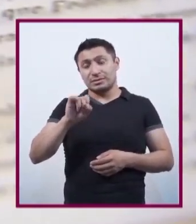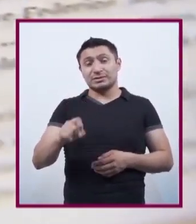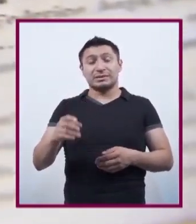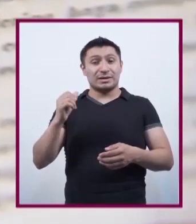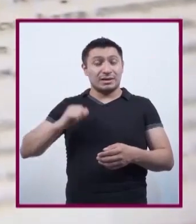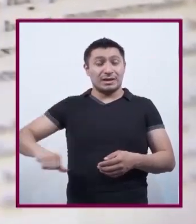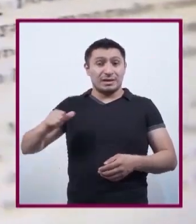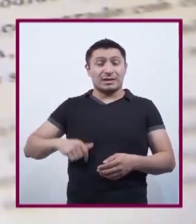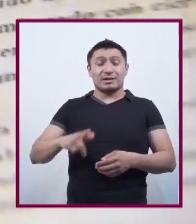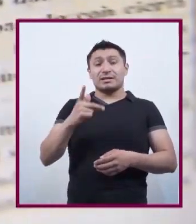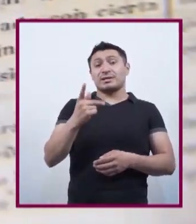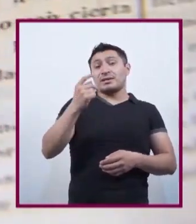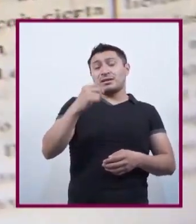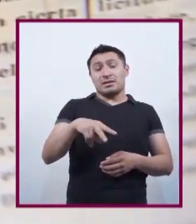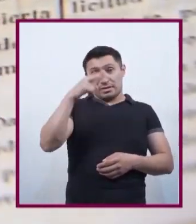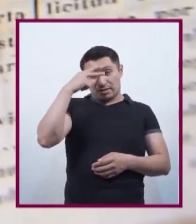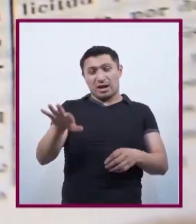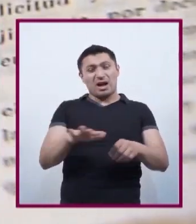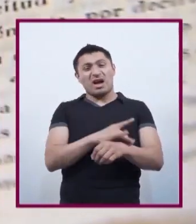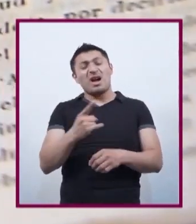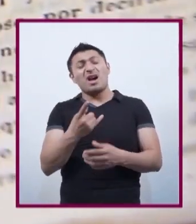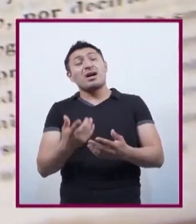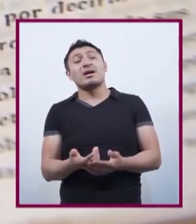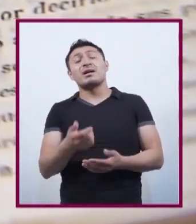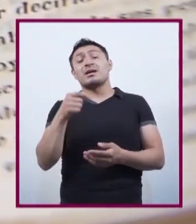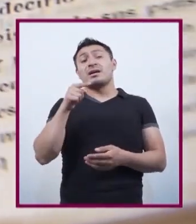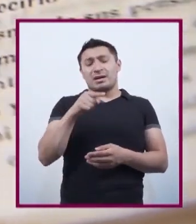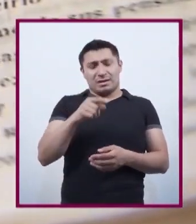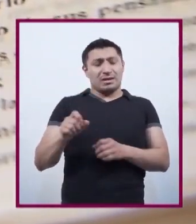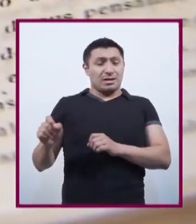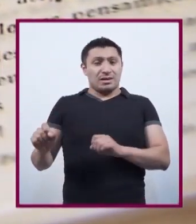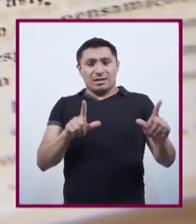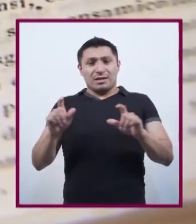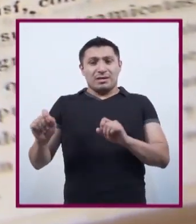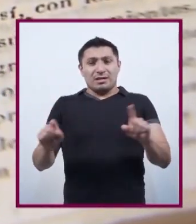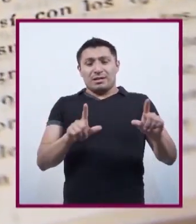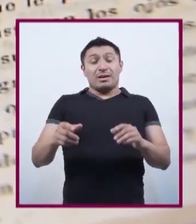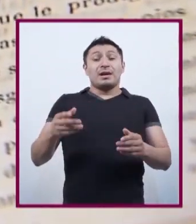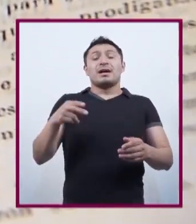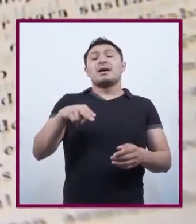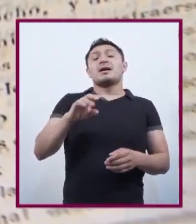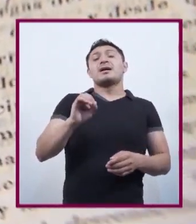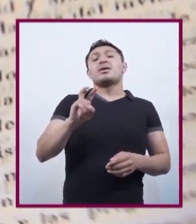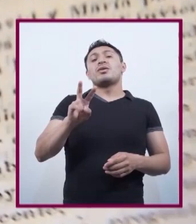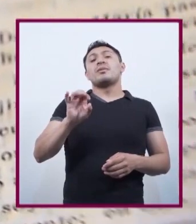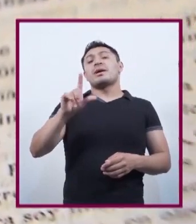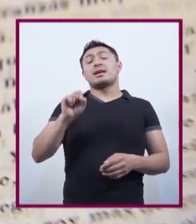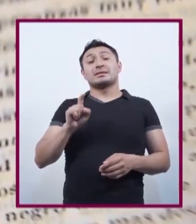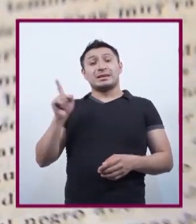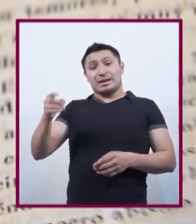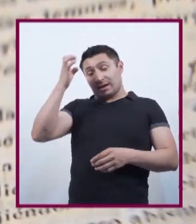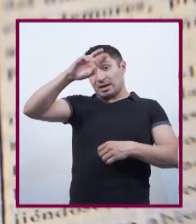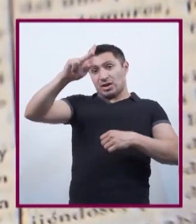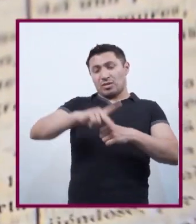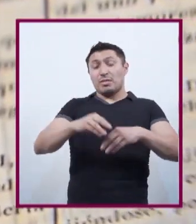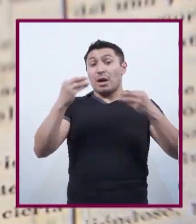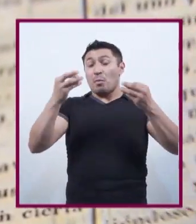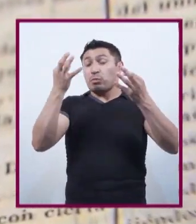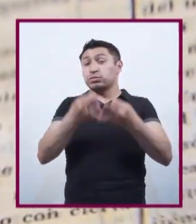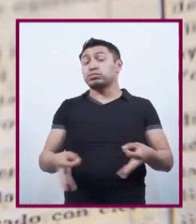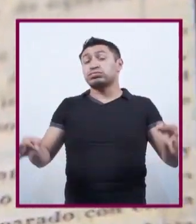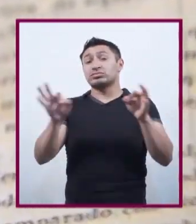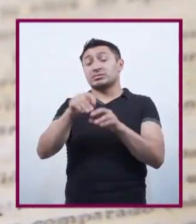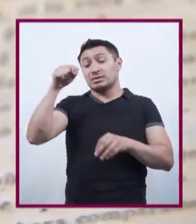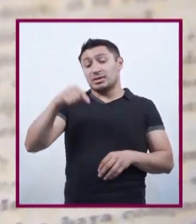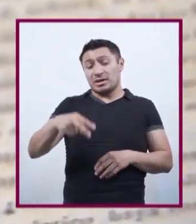en alguna ocasión el antecedente de la telenovela mexicana. ¿Por qué? Porque aquí se reproducían las novelas que